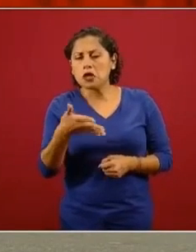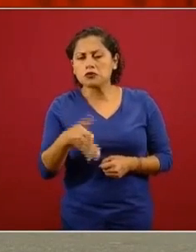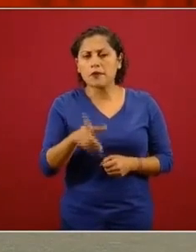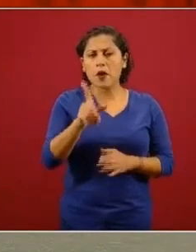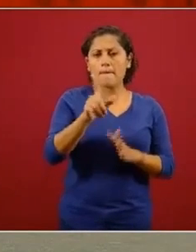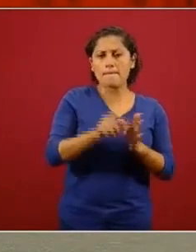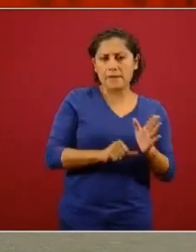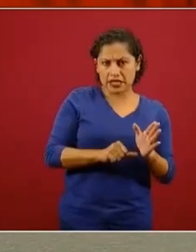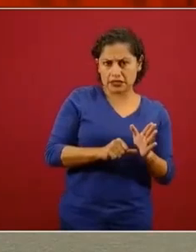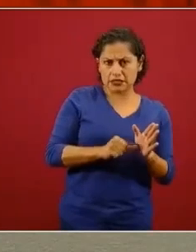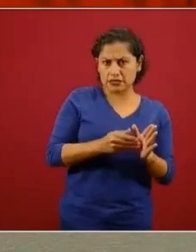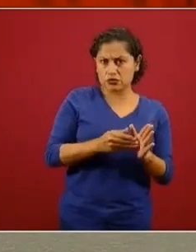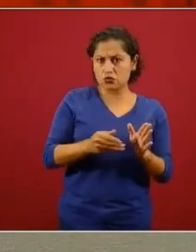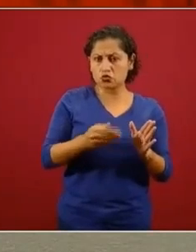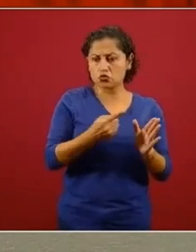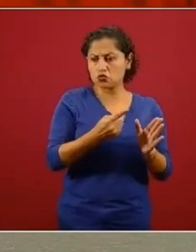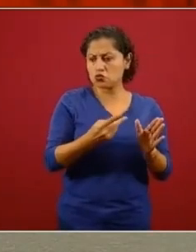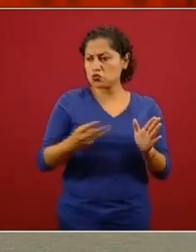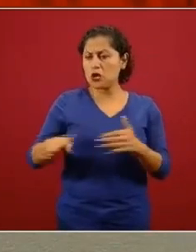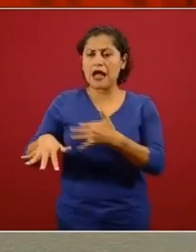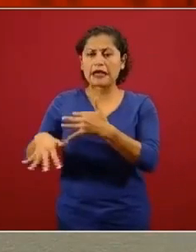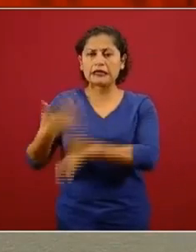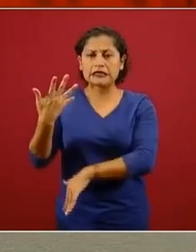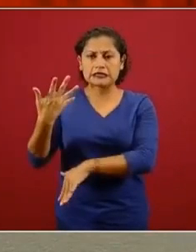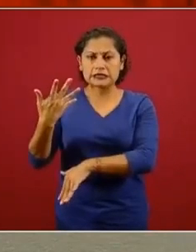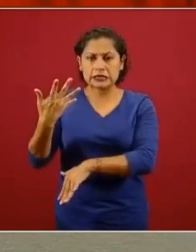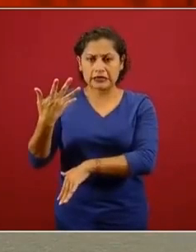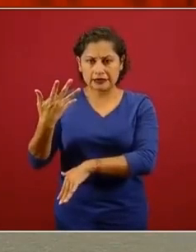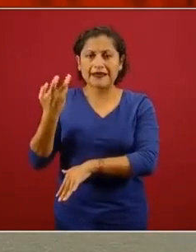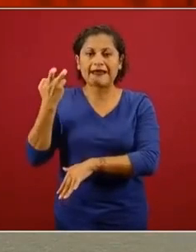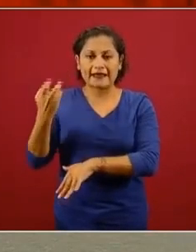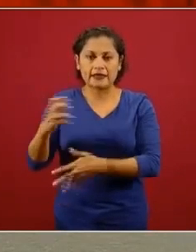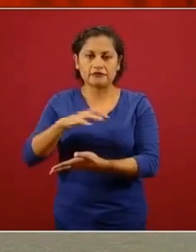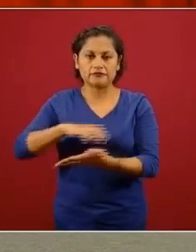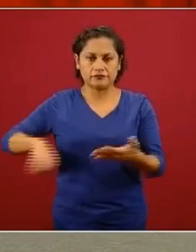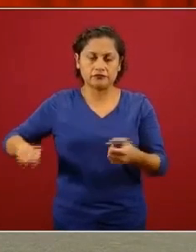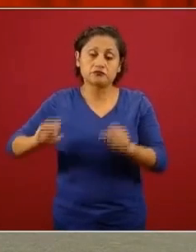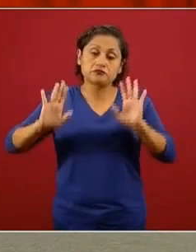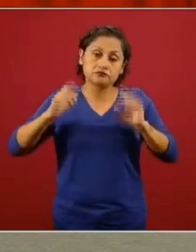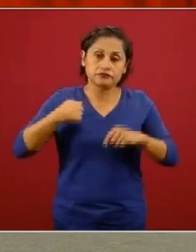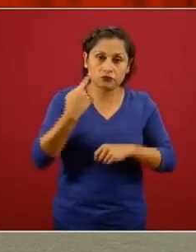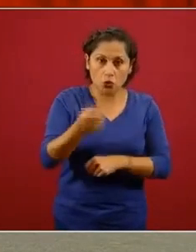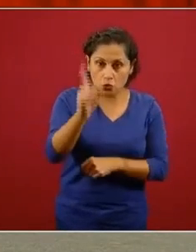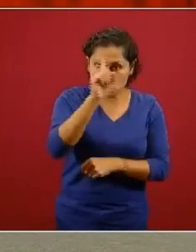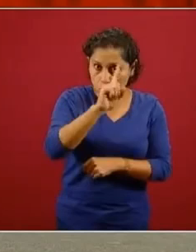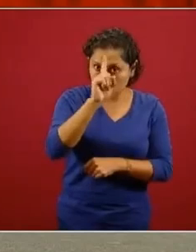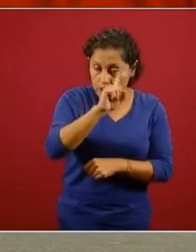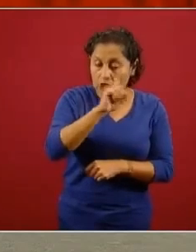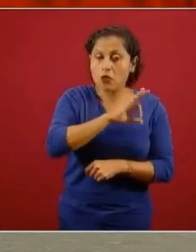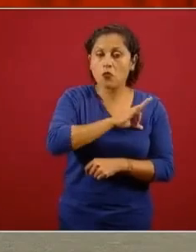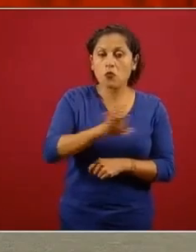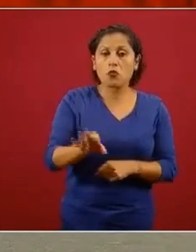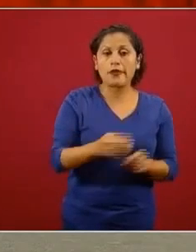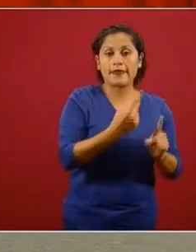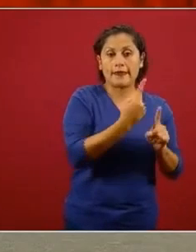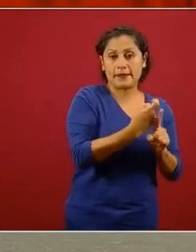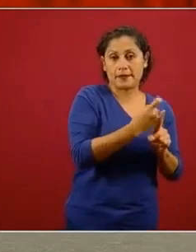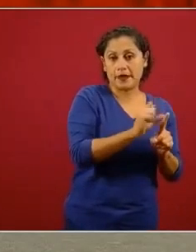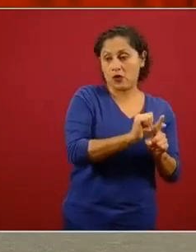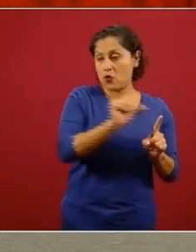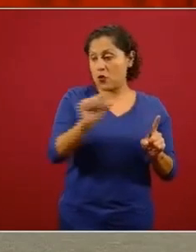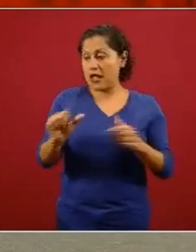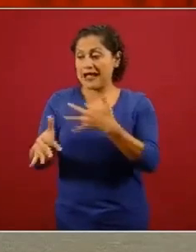mes. Entonces, lo importante es, la recomendación es que entre el día primero y el 15 del mes de septiembre